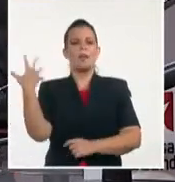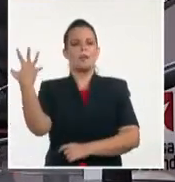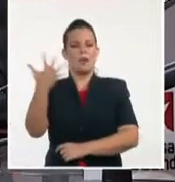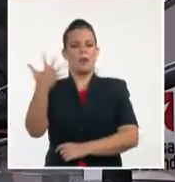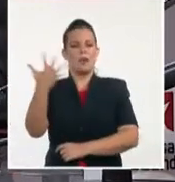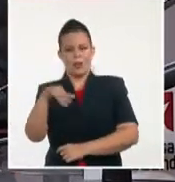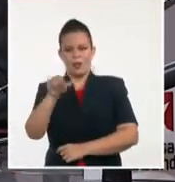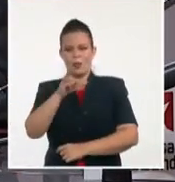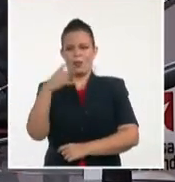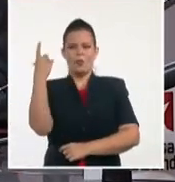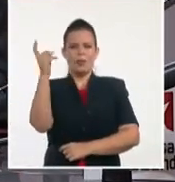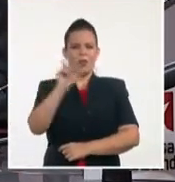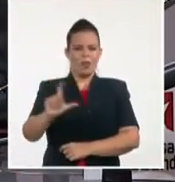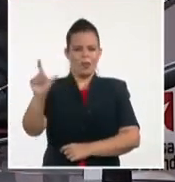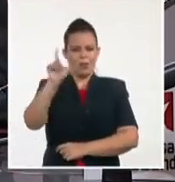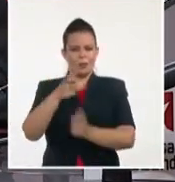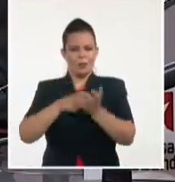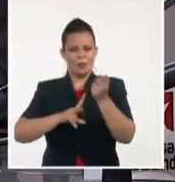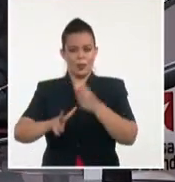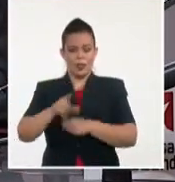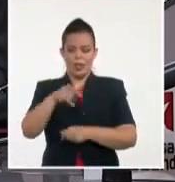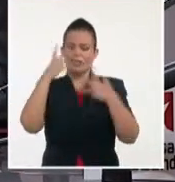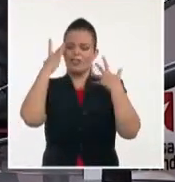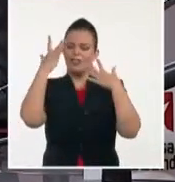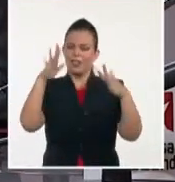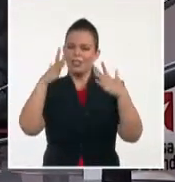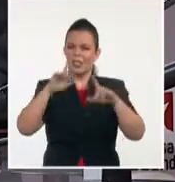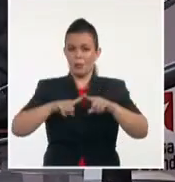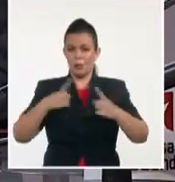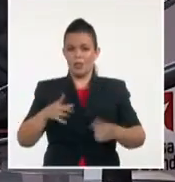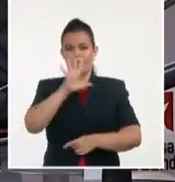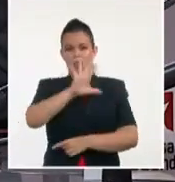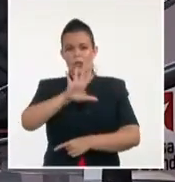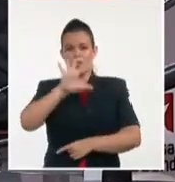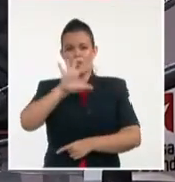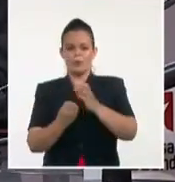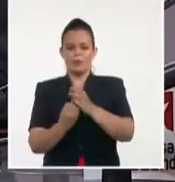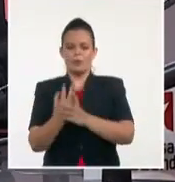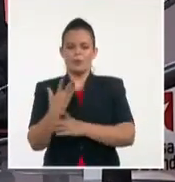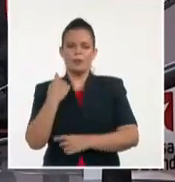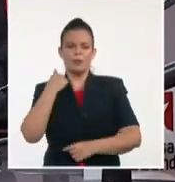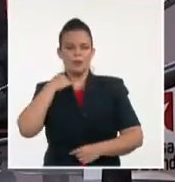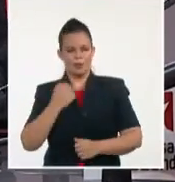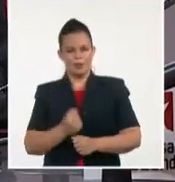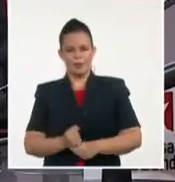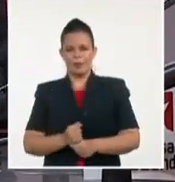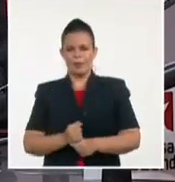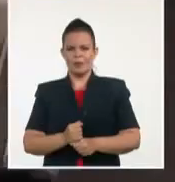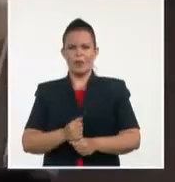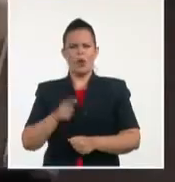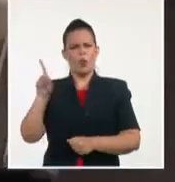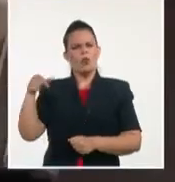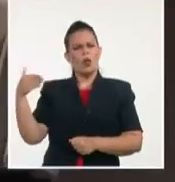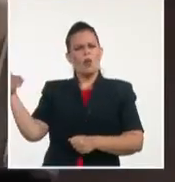55 aniversario de su Dirección Provincial de Meteorología. Usted estuvo por allá, ¿no? Venía